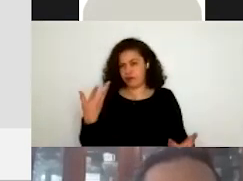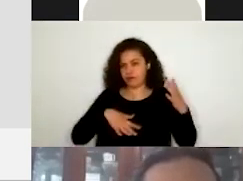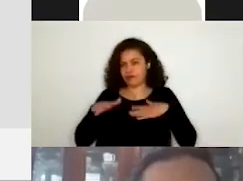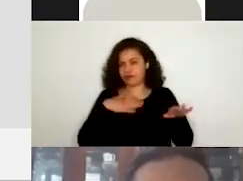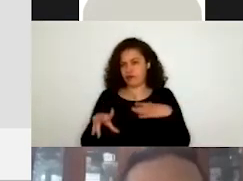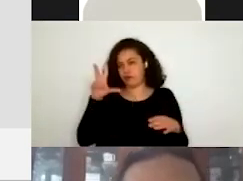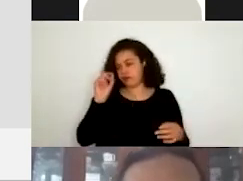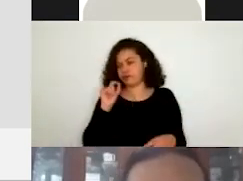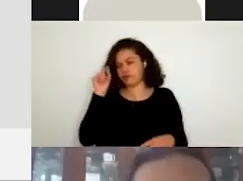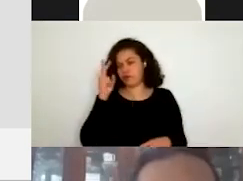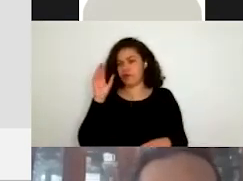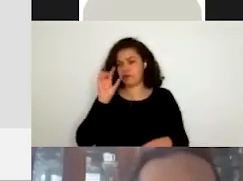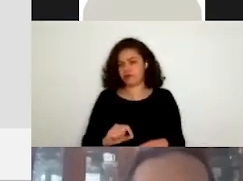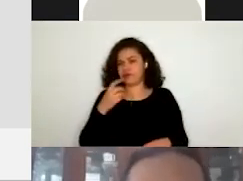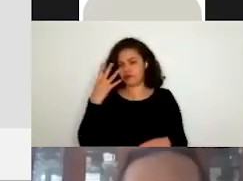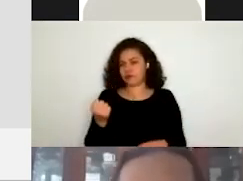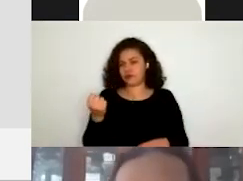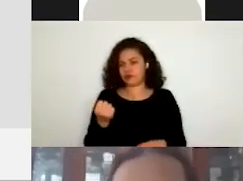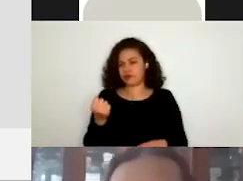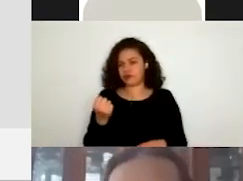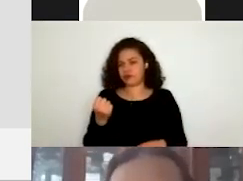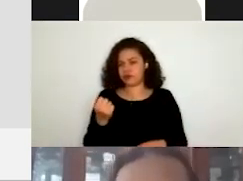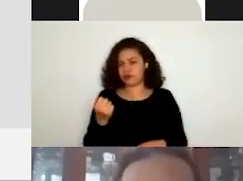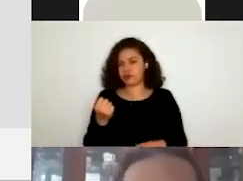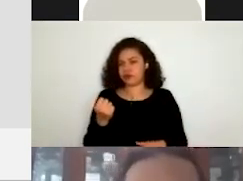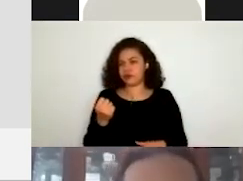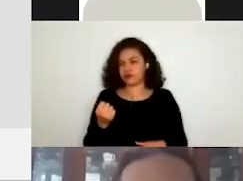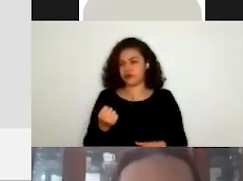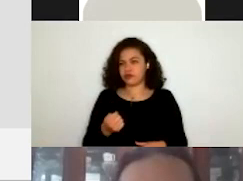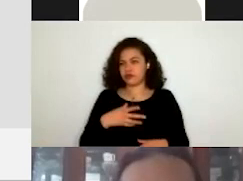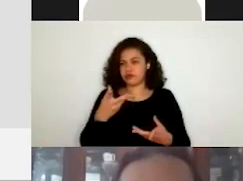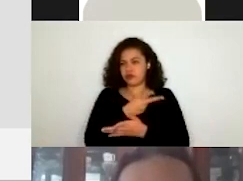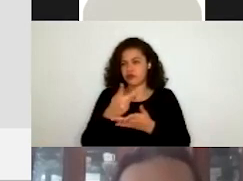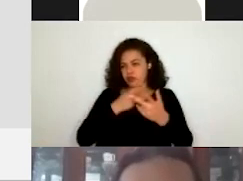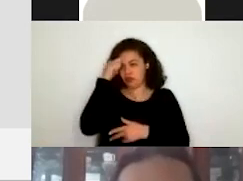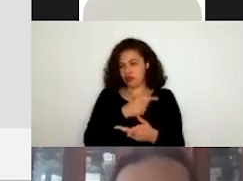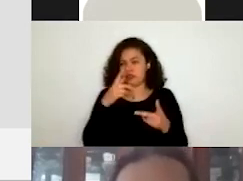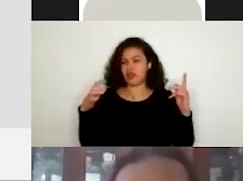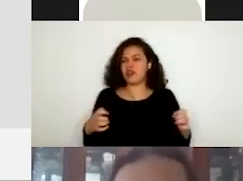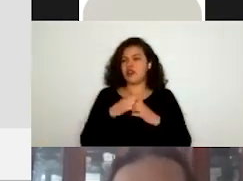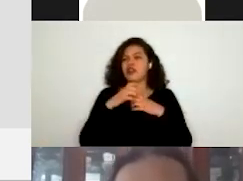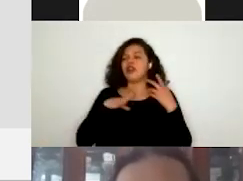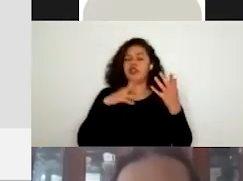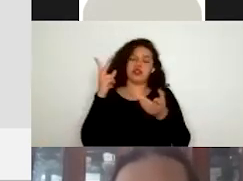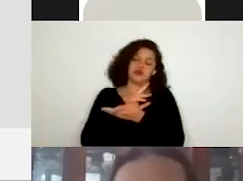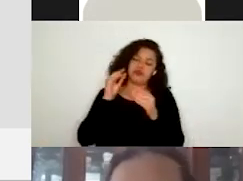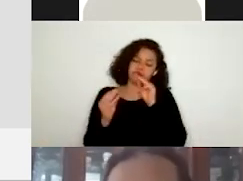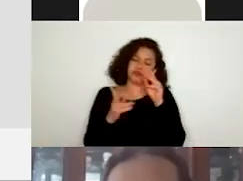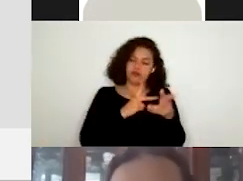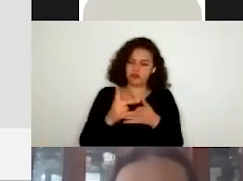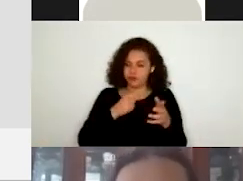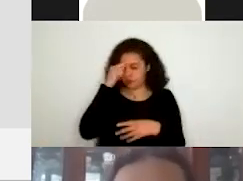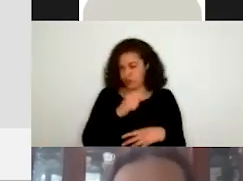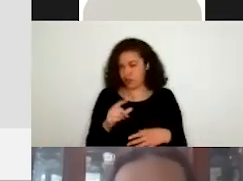2.9. Plan de contingencias. Es un instrumento preventivo a partir del diagnóstico